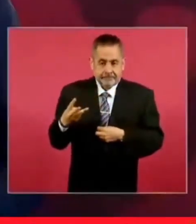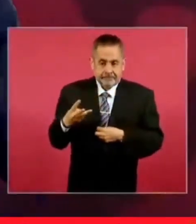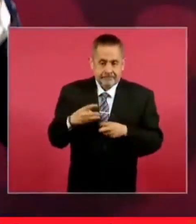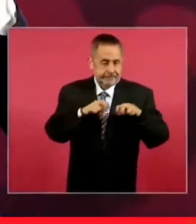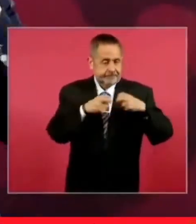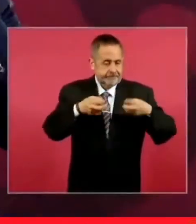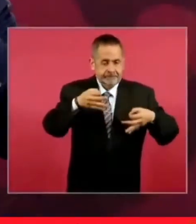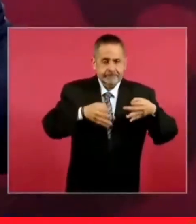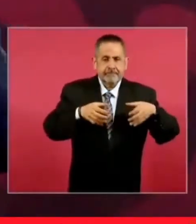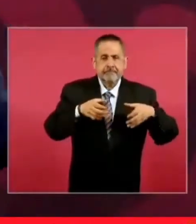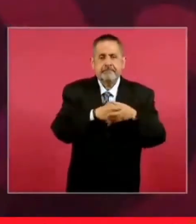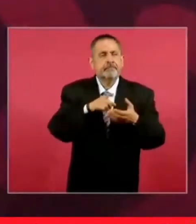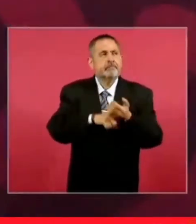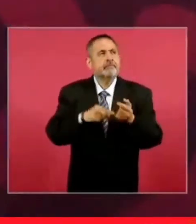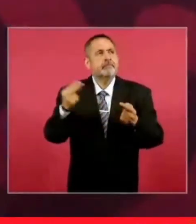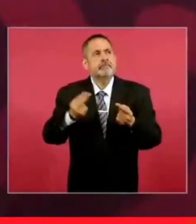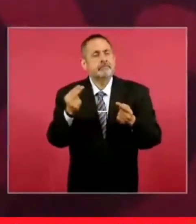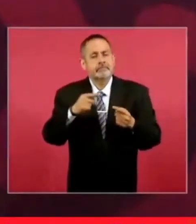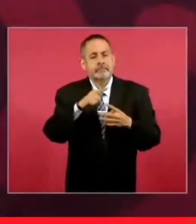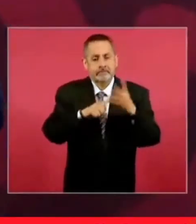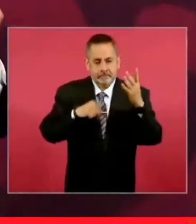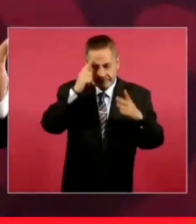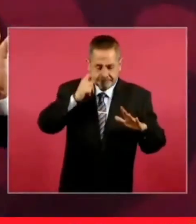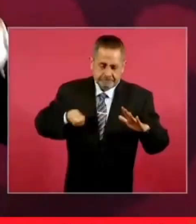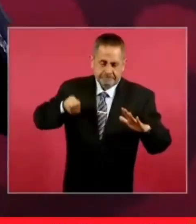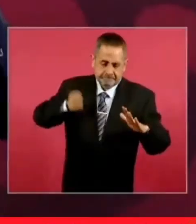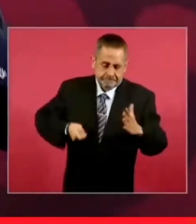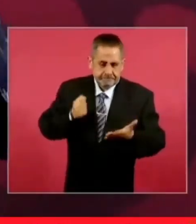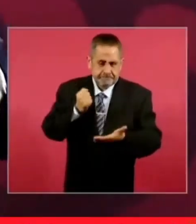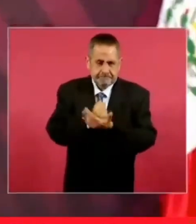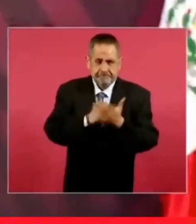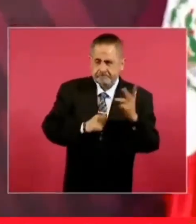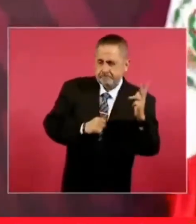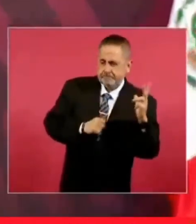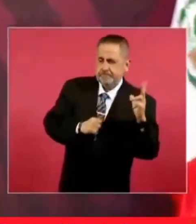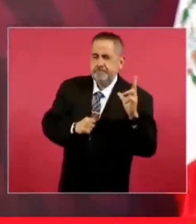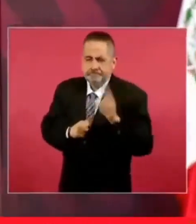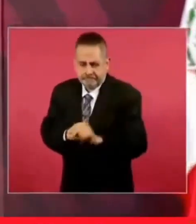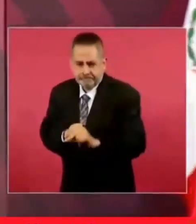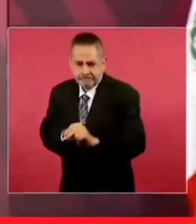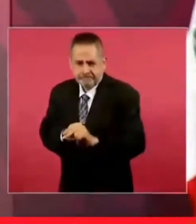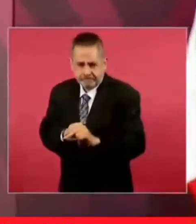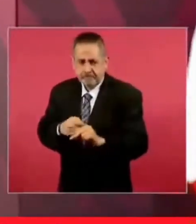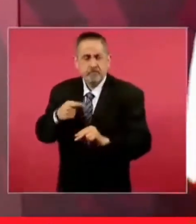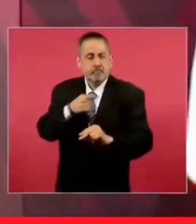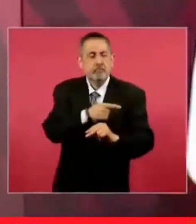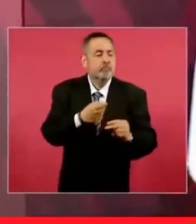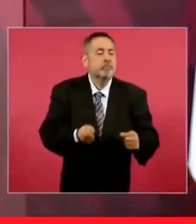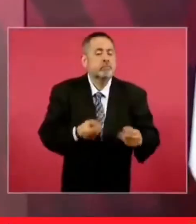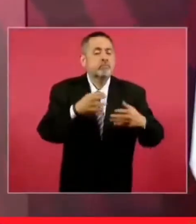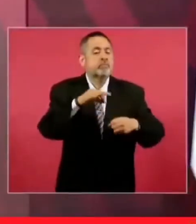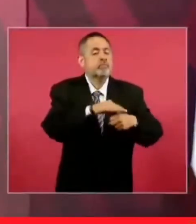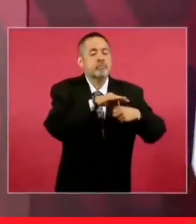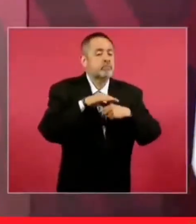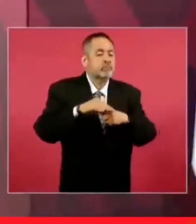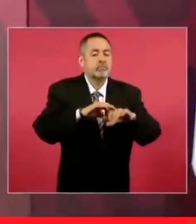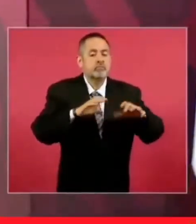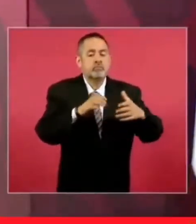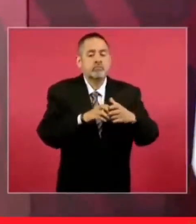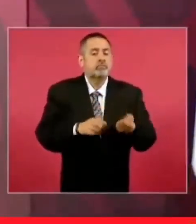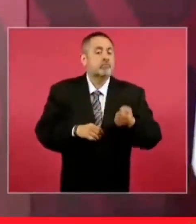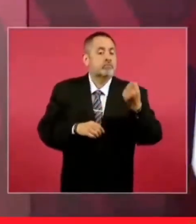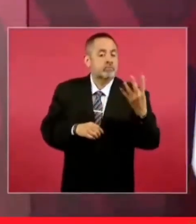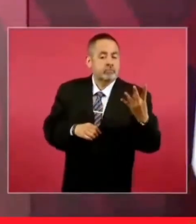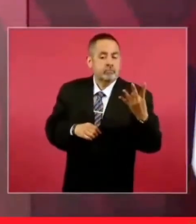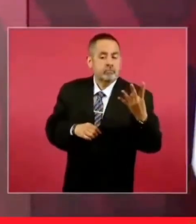Es decir, se requieren para que no aplique la reforma 4